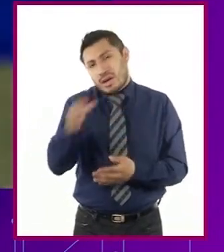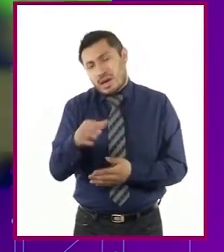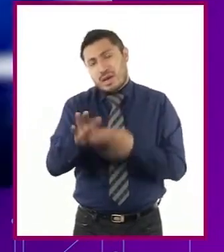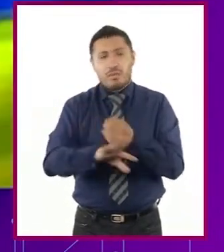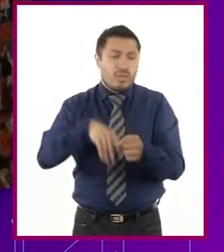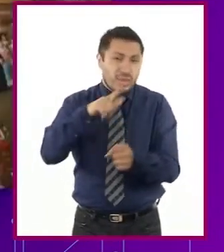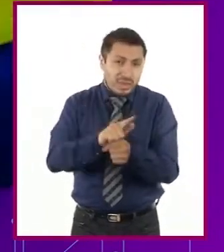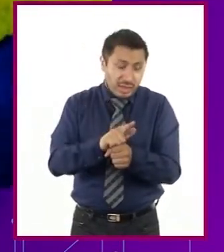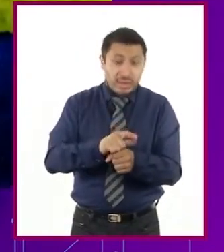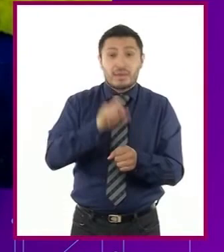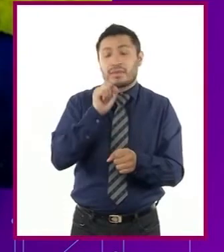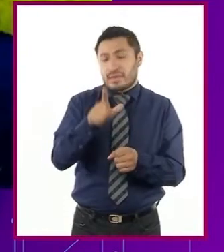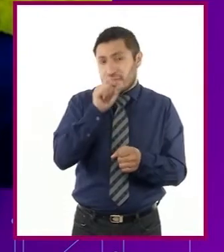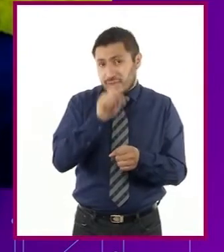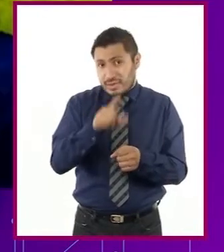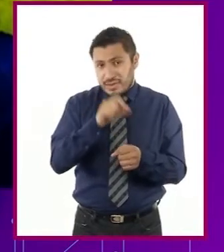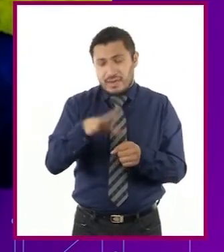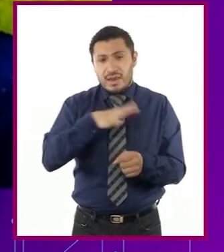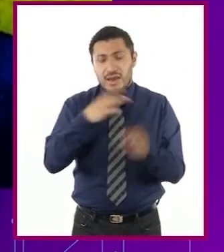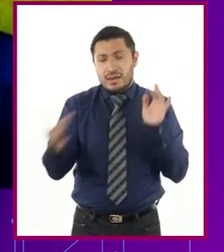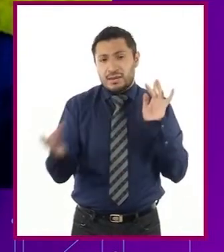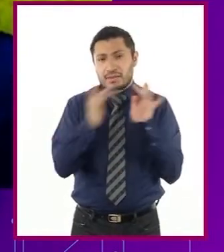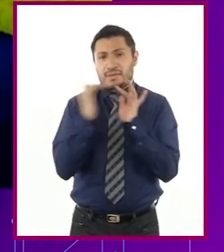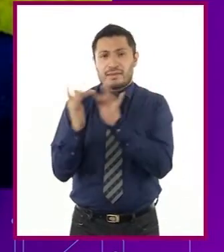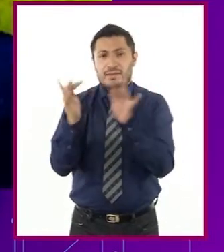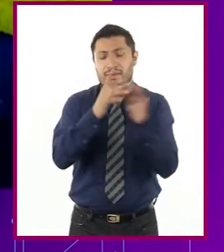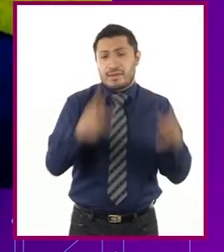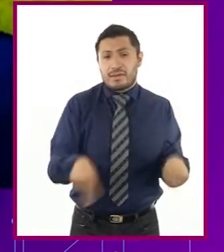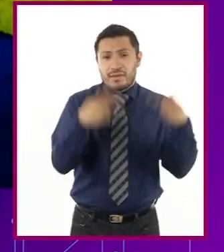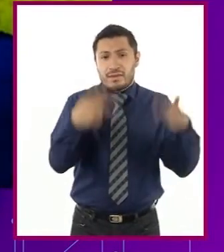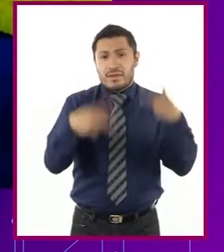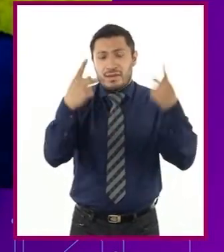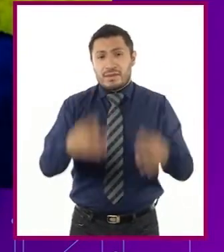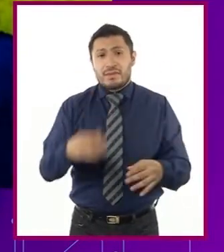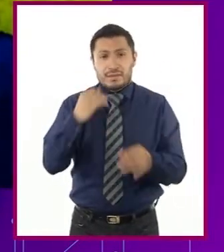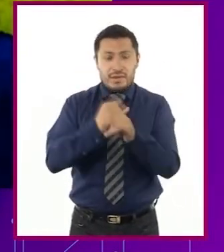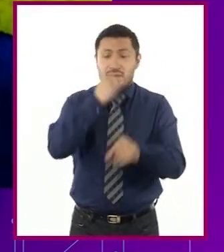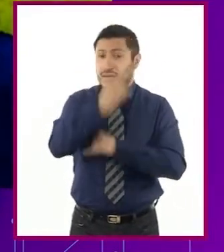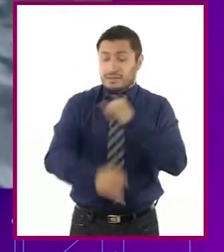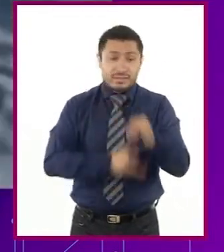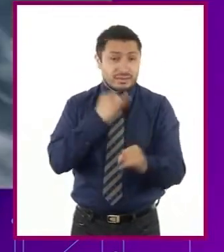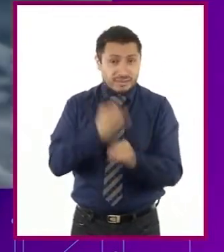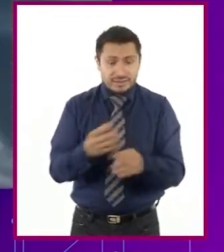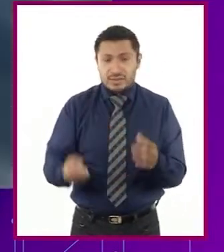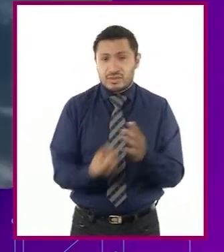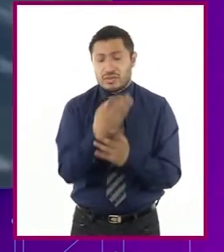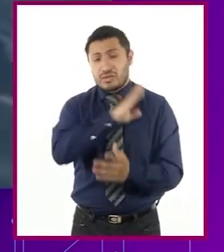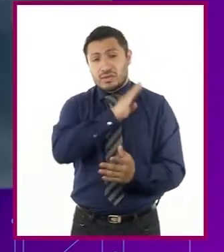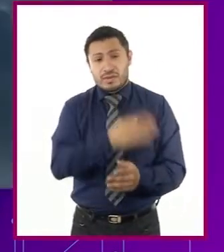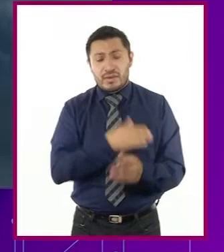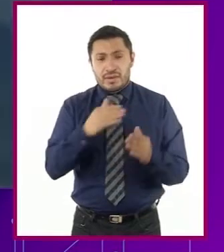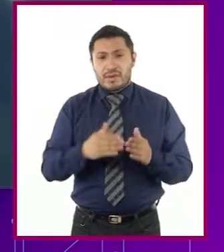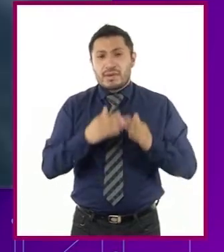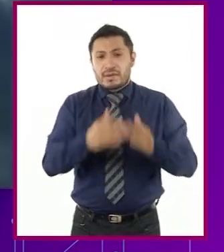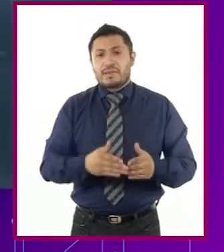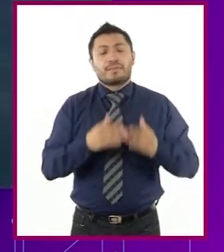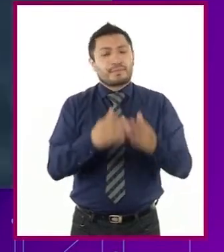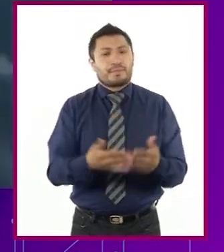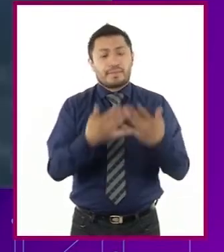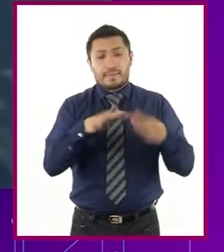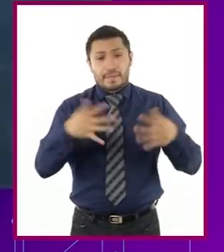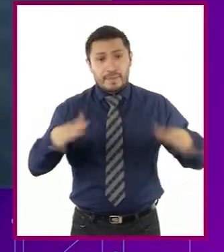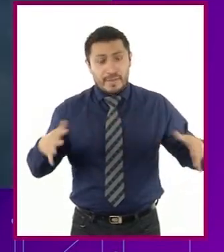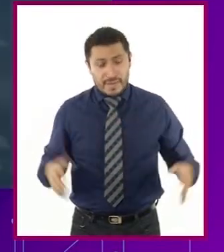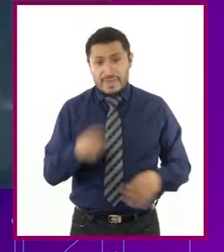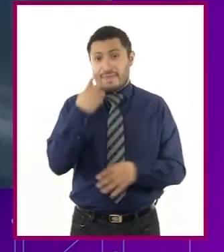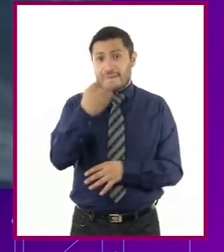ganaderas. Además, hubo rutas comerciales al exterior de la Nueva España, a través del transporte marítimo, mediante